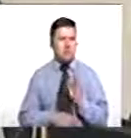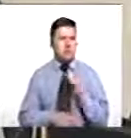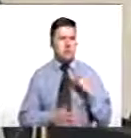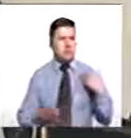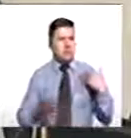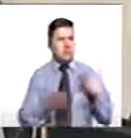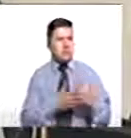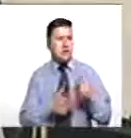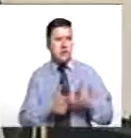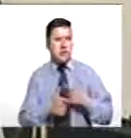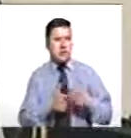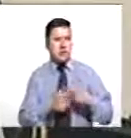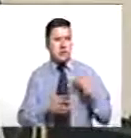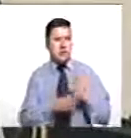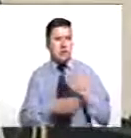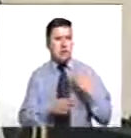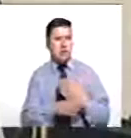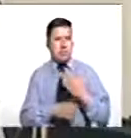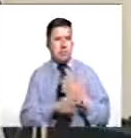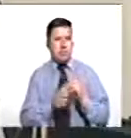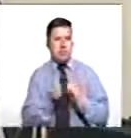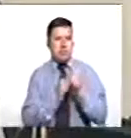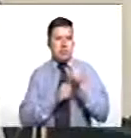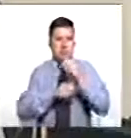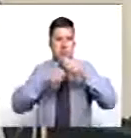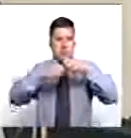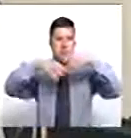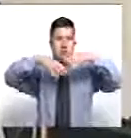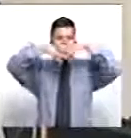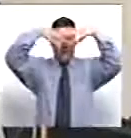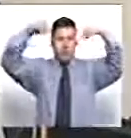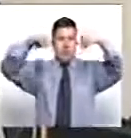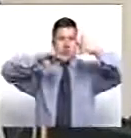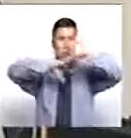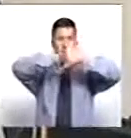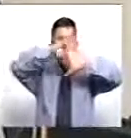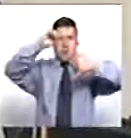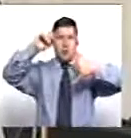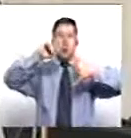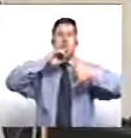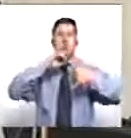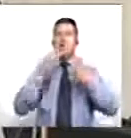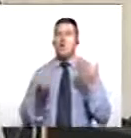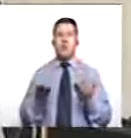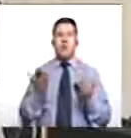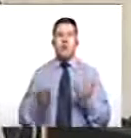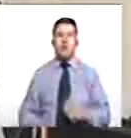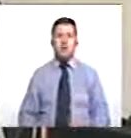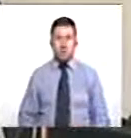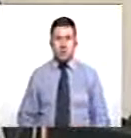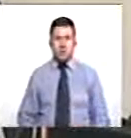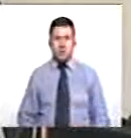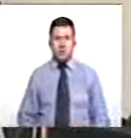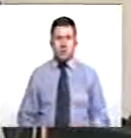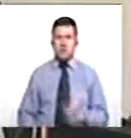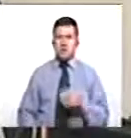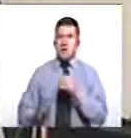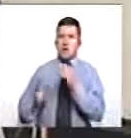entonces, porque cuando pasa Electricaribe y Electrocosta, la parte de distribución, la parte de